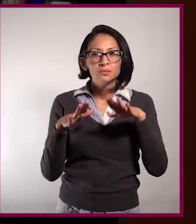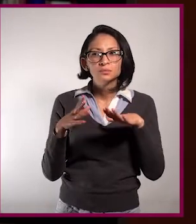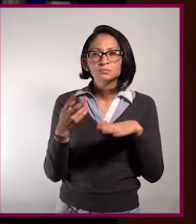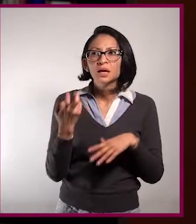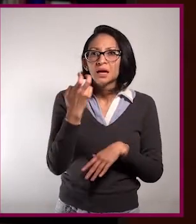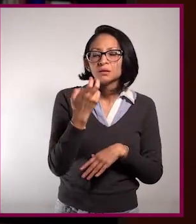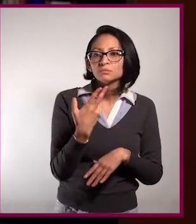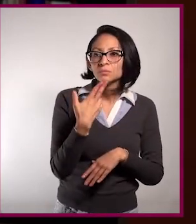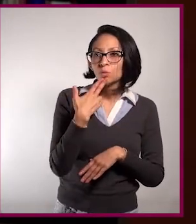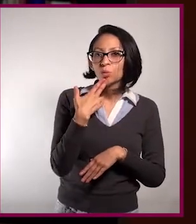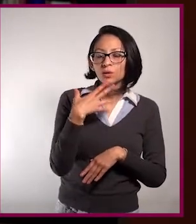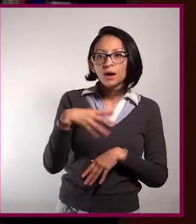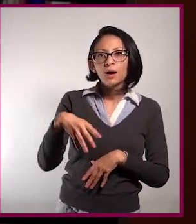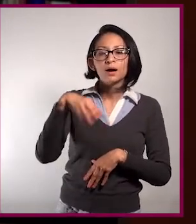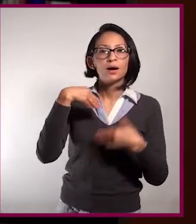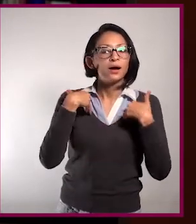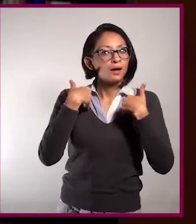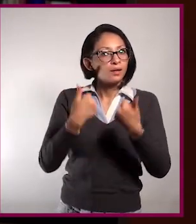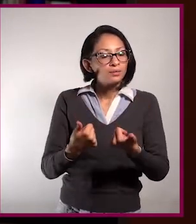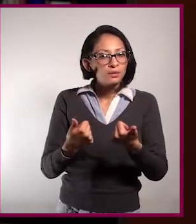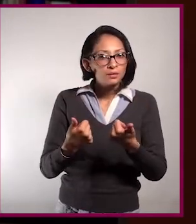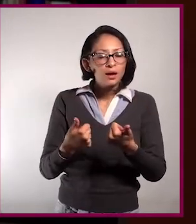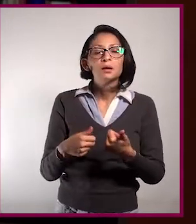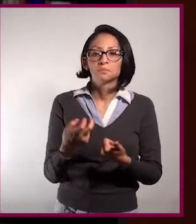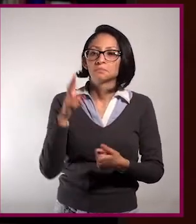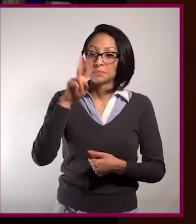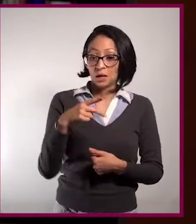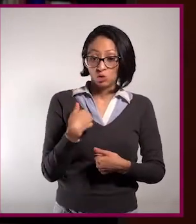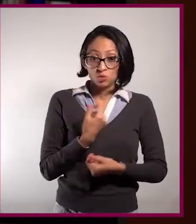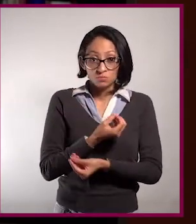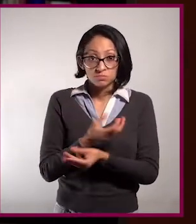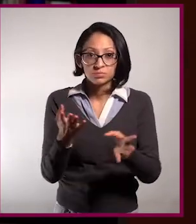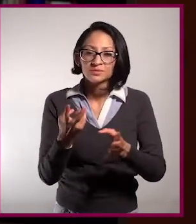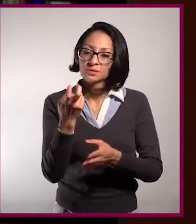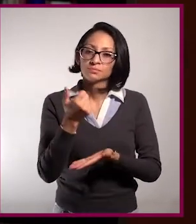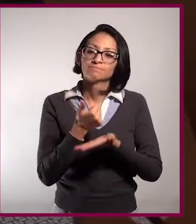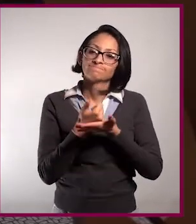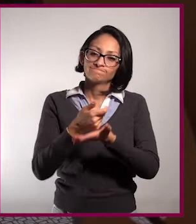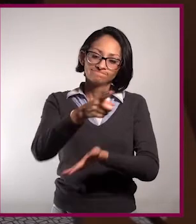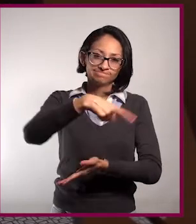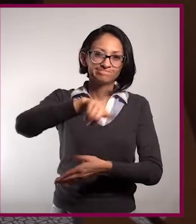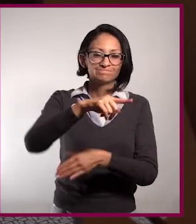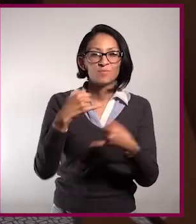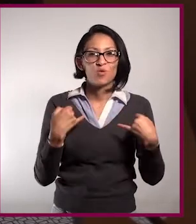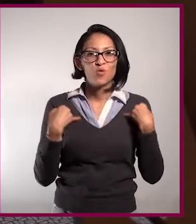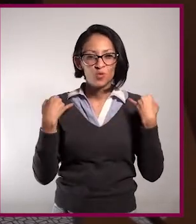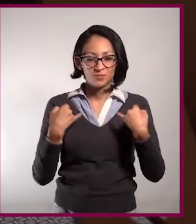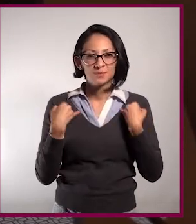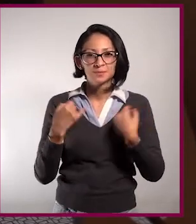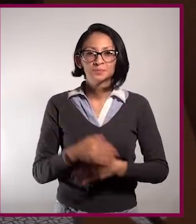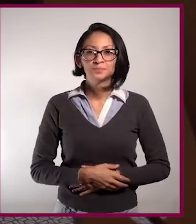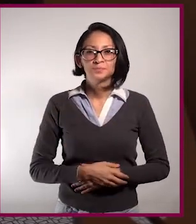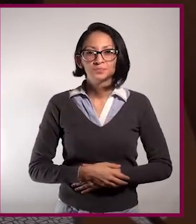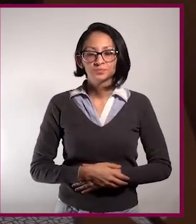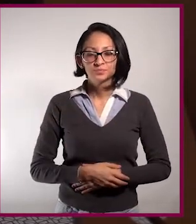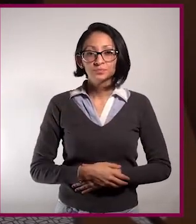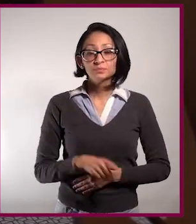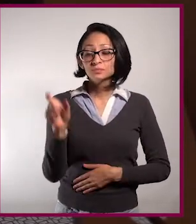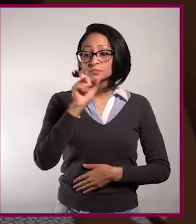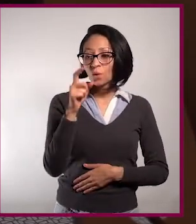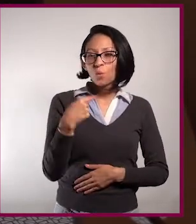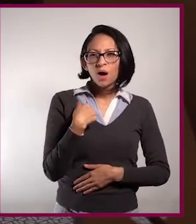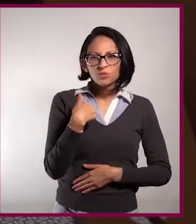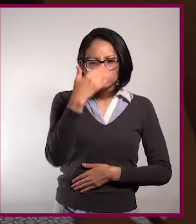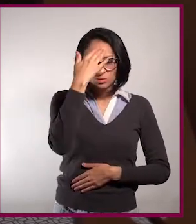empezamos a aprender más cosas y compartir estas experiencias realmente puede ser muy enriquecedor. Paulina, ¿qué beneficios tiene conocer muy bien